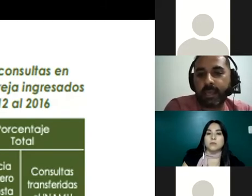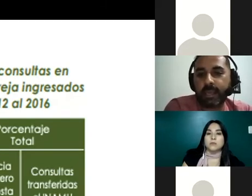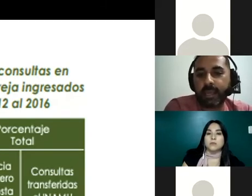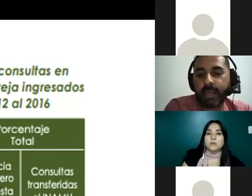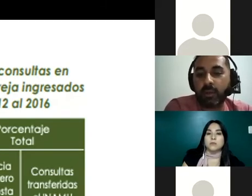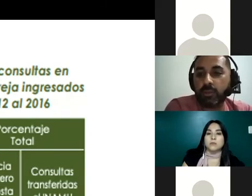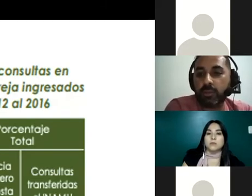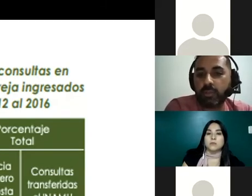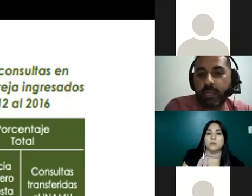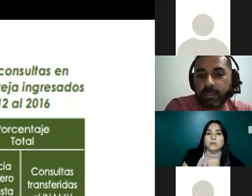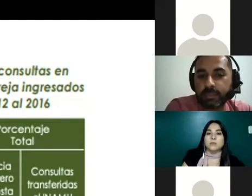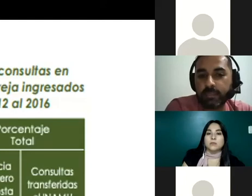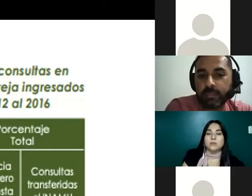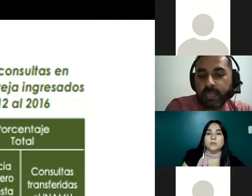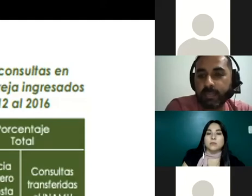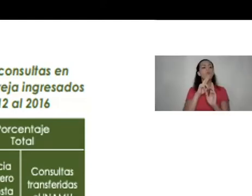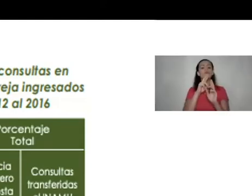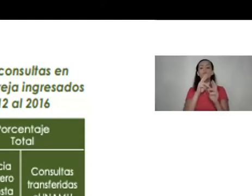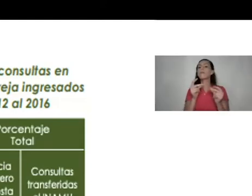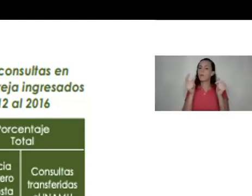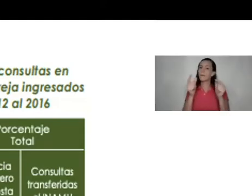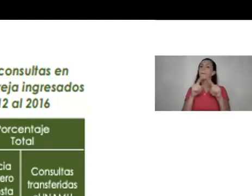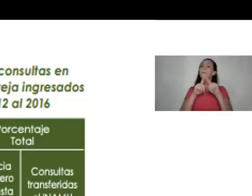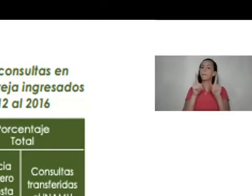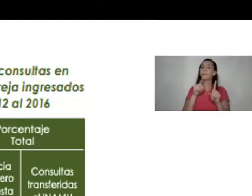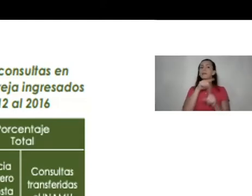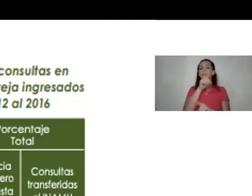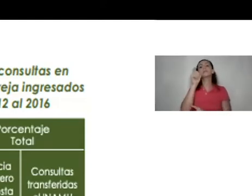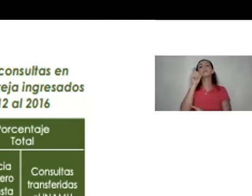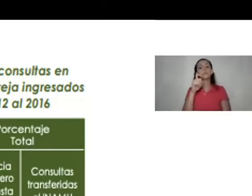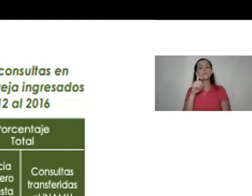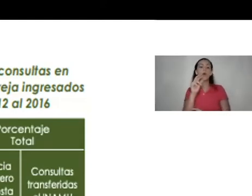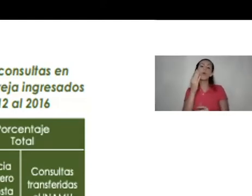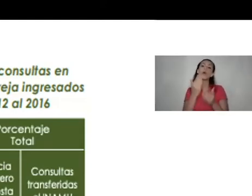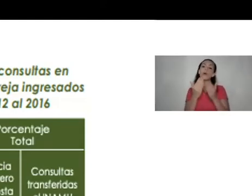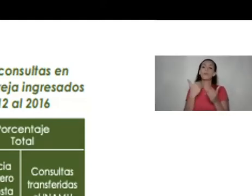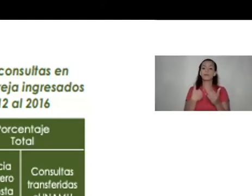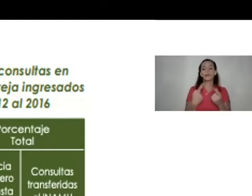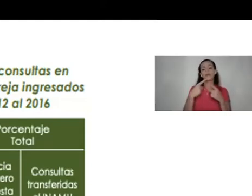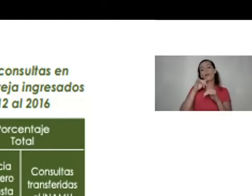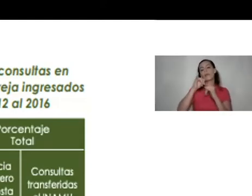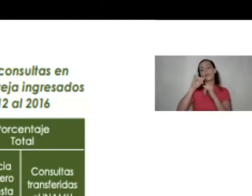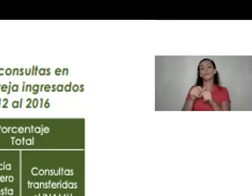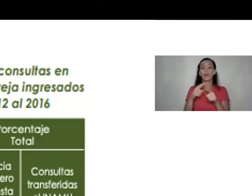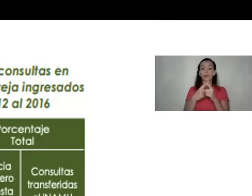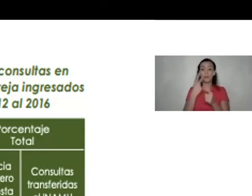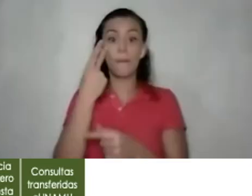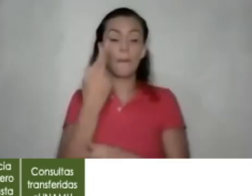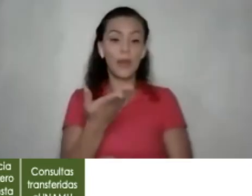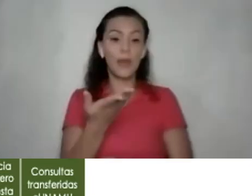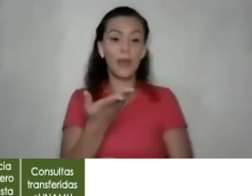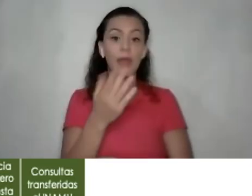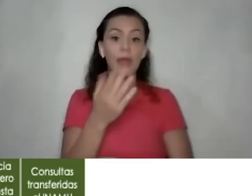que no son de respuesta inmediata, pero que requiere o que probablemente va a terminar en denuncia. Entonces, vean, por ejemplo, el